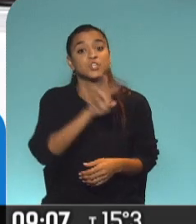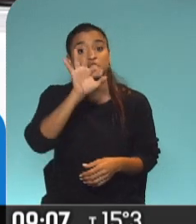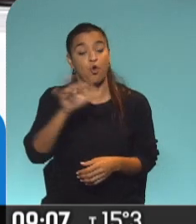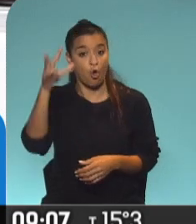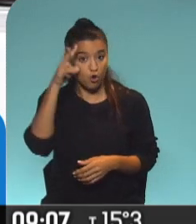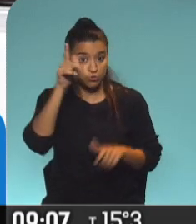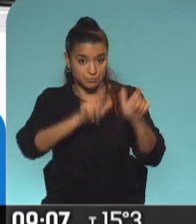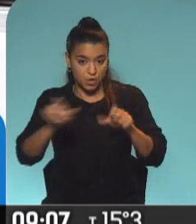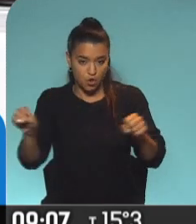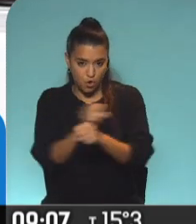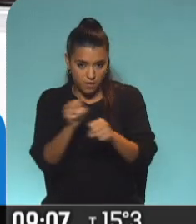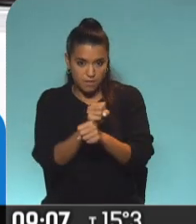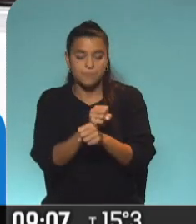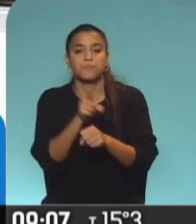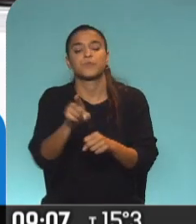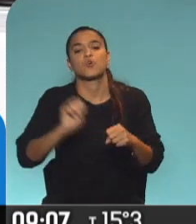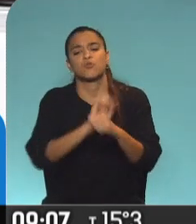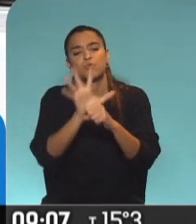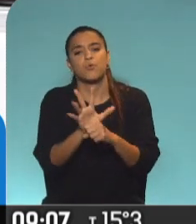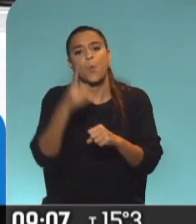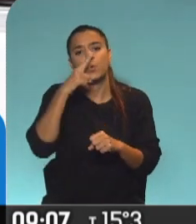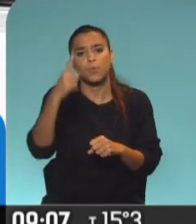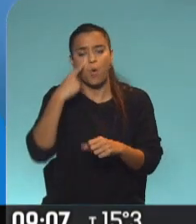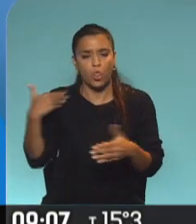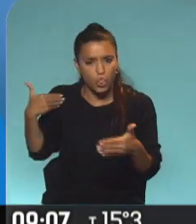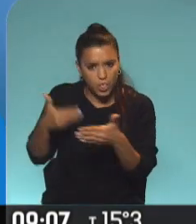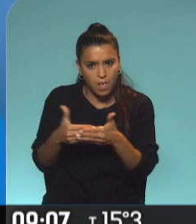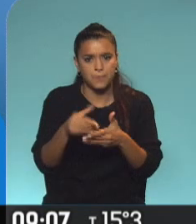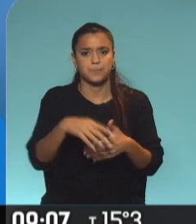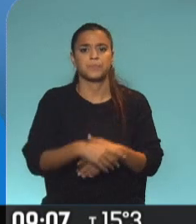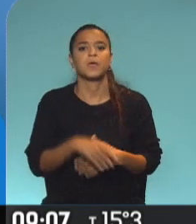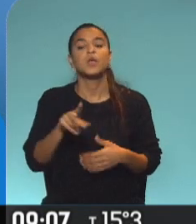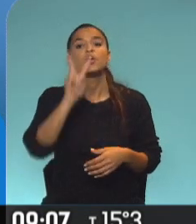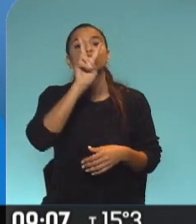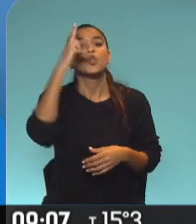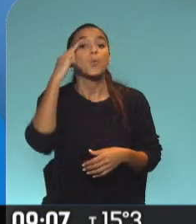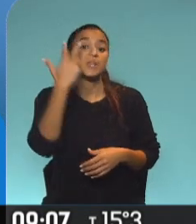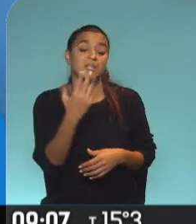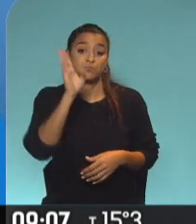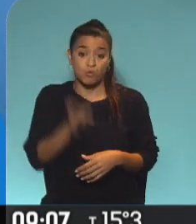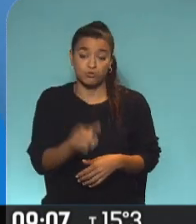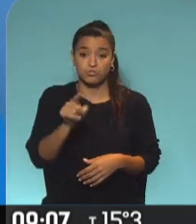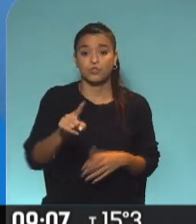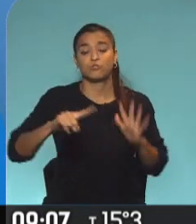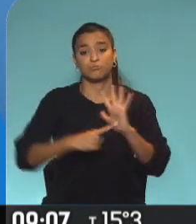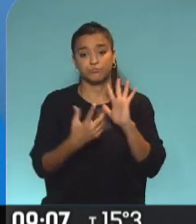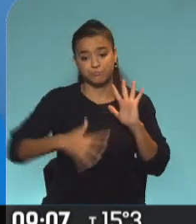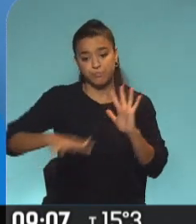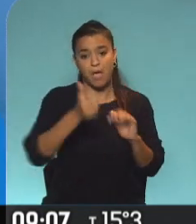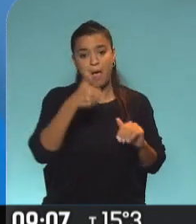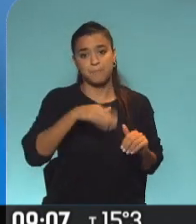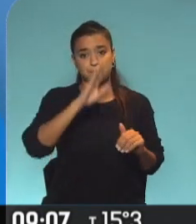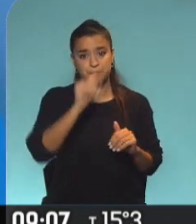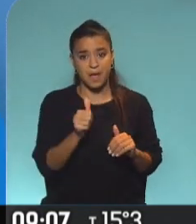1.208 son los casos confirmados de coronavirus en las últimas 24 horas en la Argentina. 93% ubicados en el área metropolitana Buenos